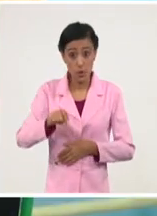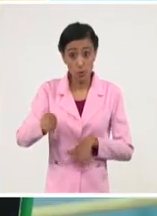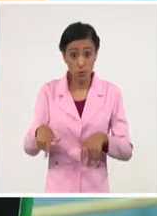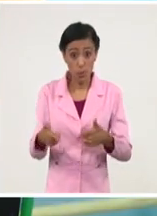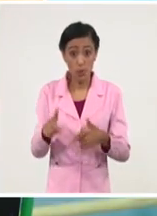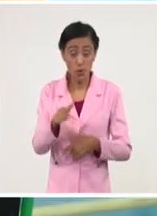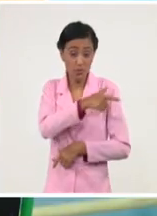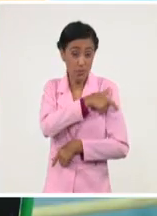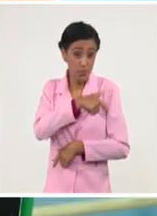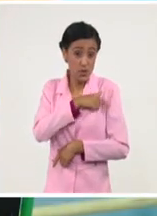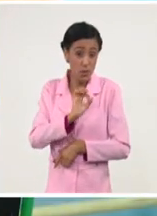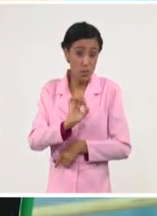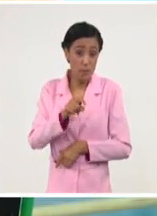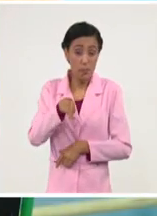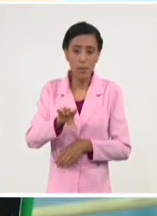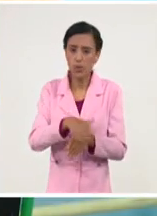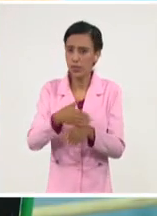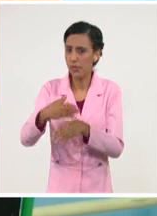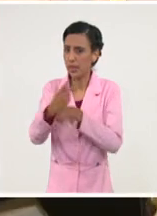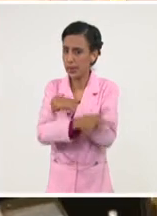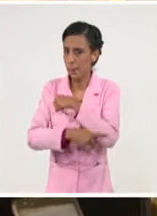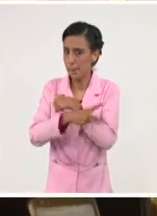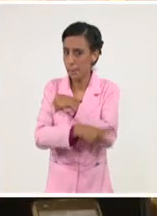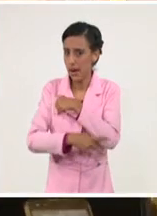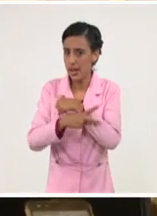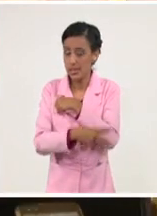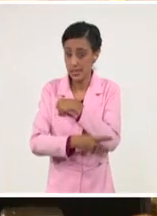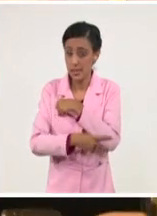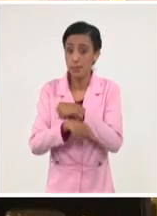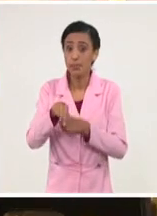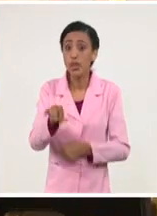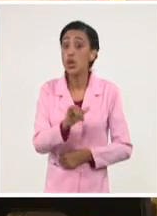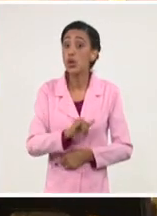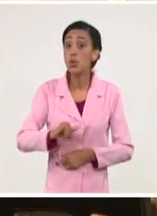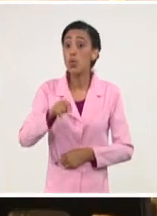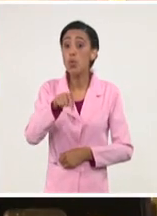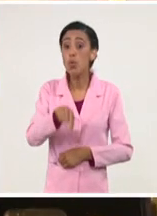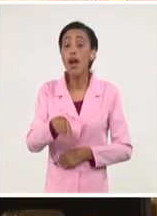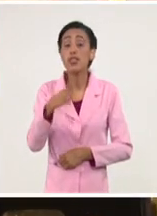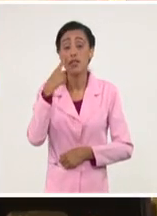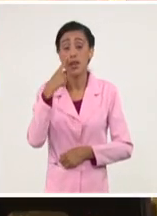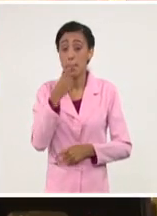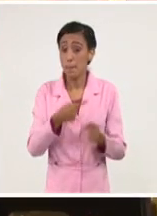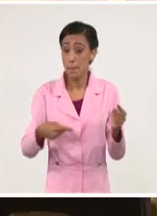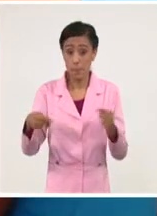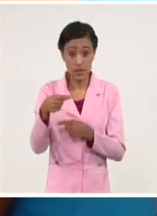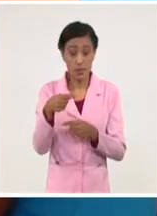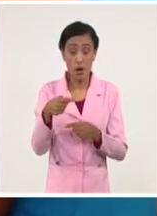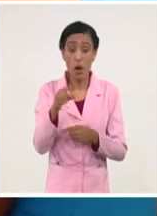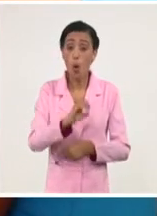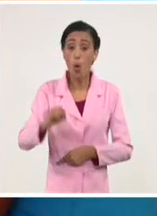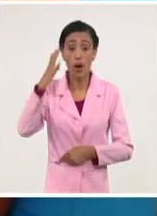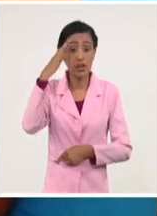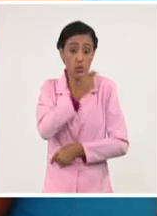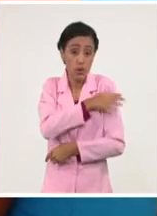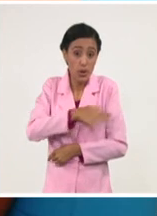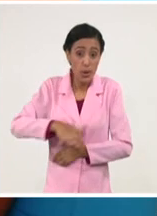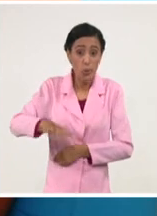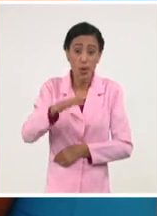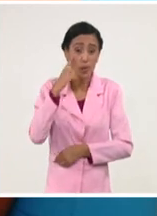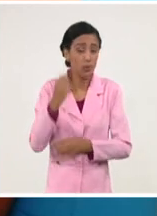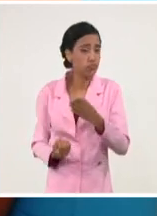misión internacionalista en varios países del mundo representan también a la mayor organización de masas de Cuba, creada por